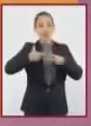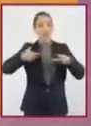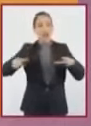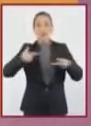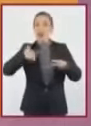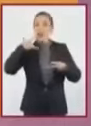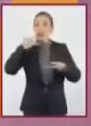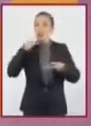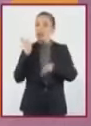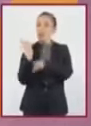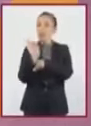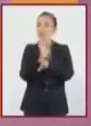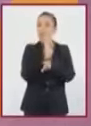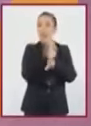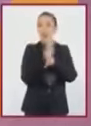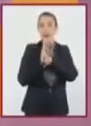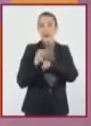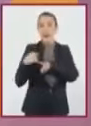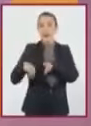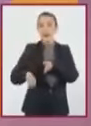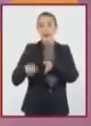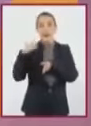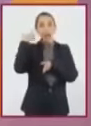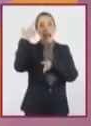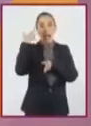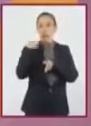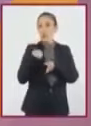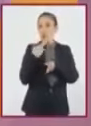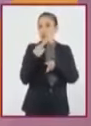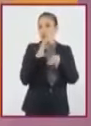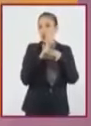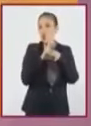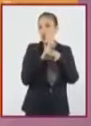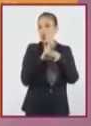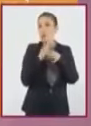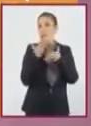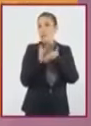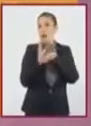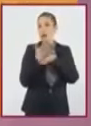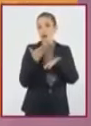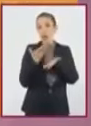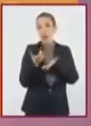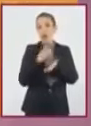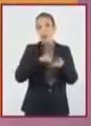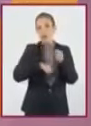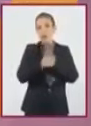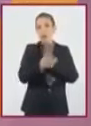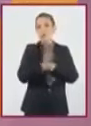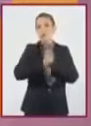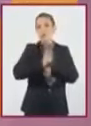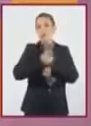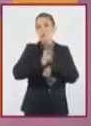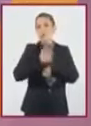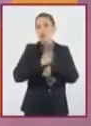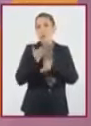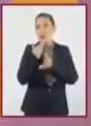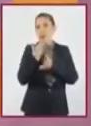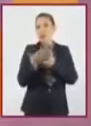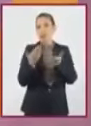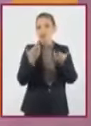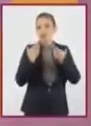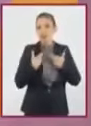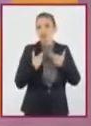encargaban de luchar y defender los intereses del rey, y a cambio recibían grandes recompensas, es